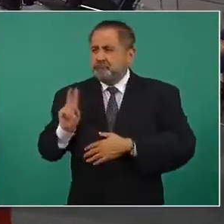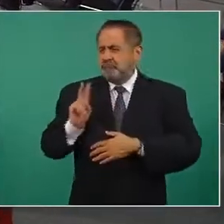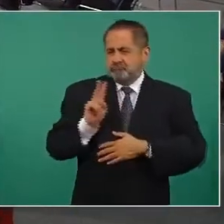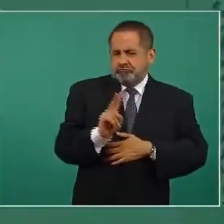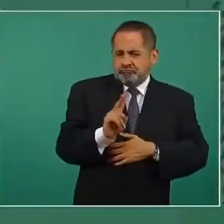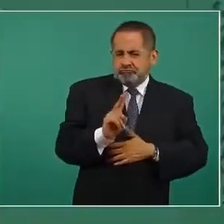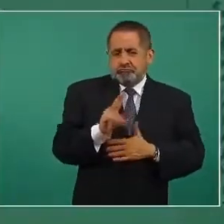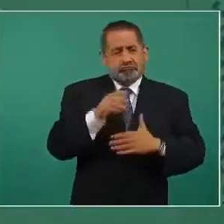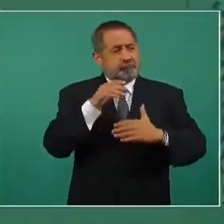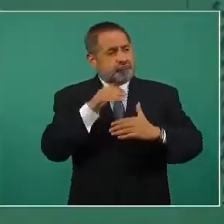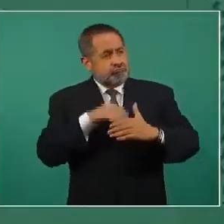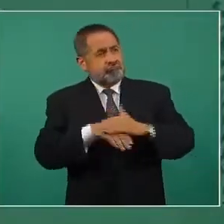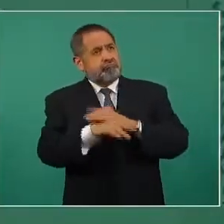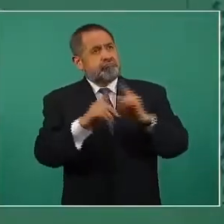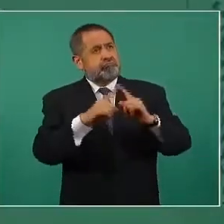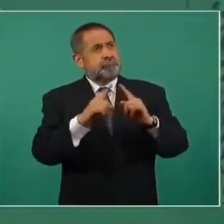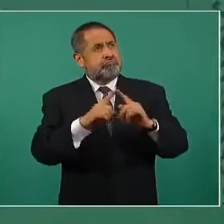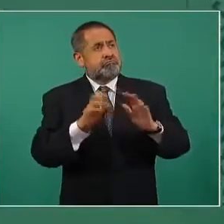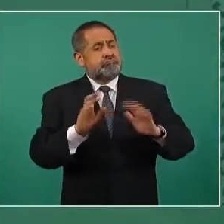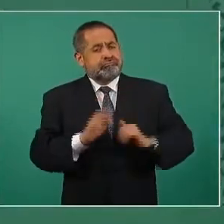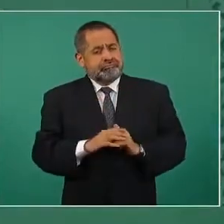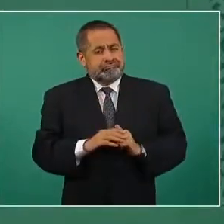entraban,